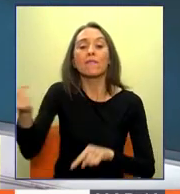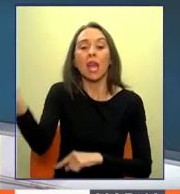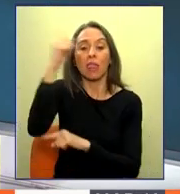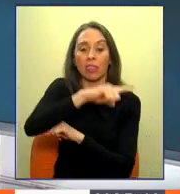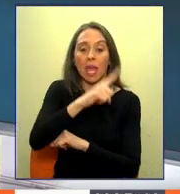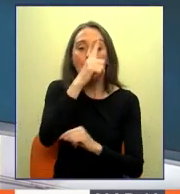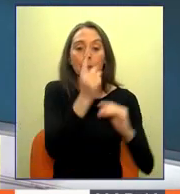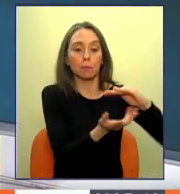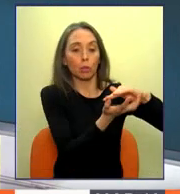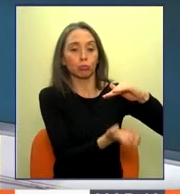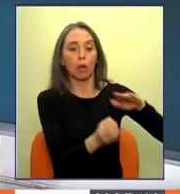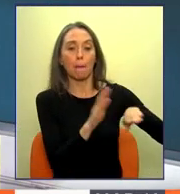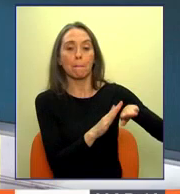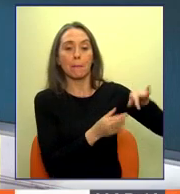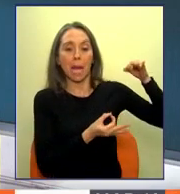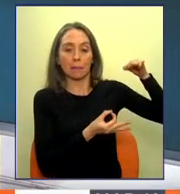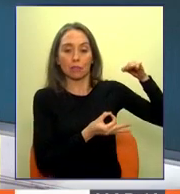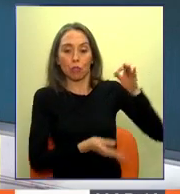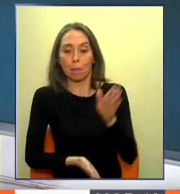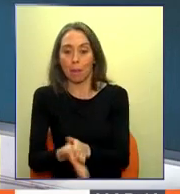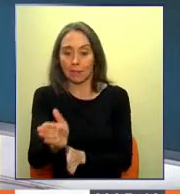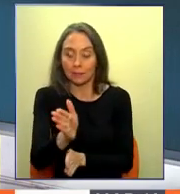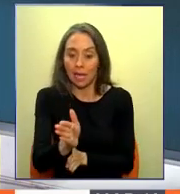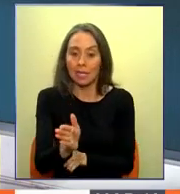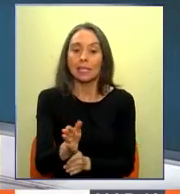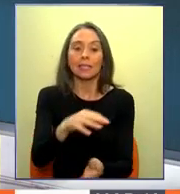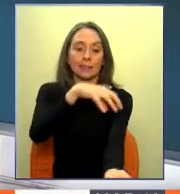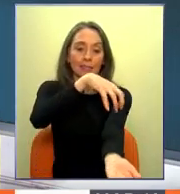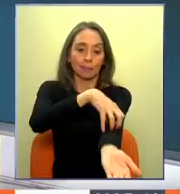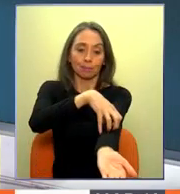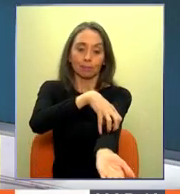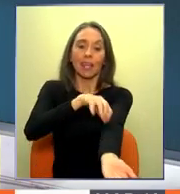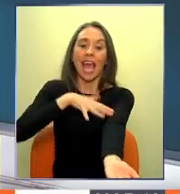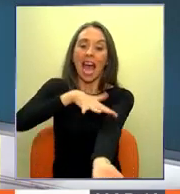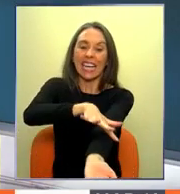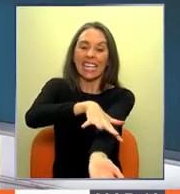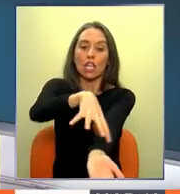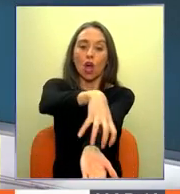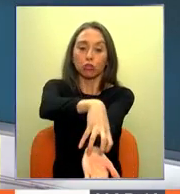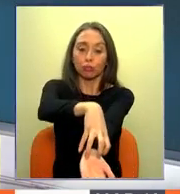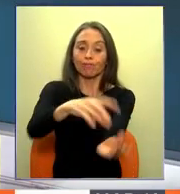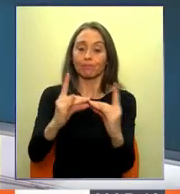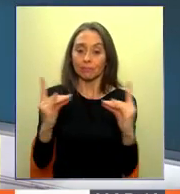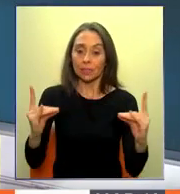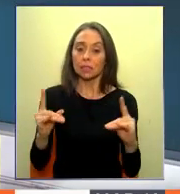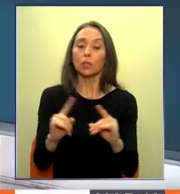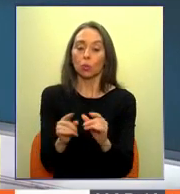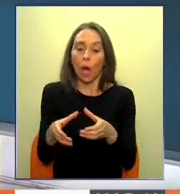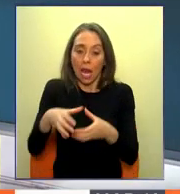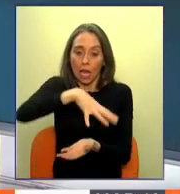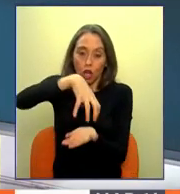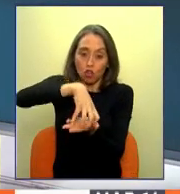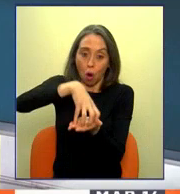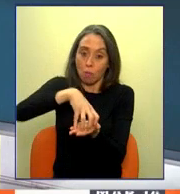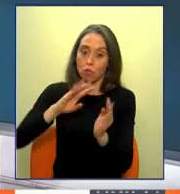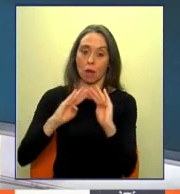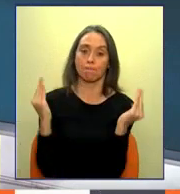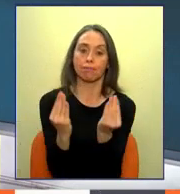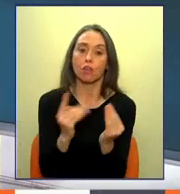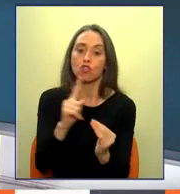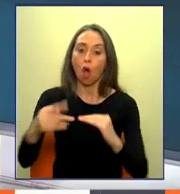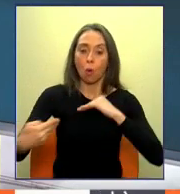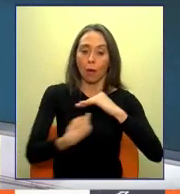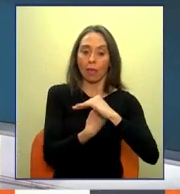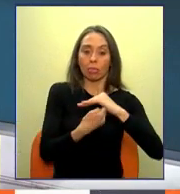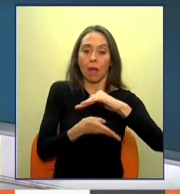permiso correspondiente. Sin embargo, en ambas regiones se establece un cordón sanitario, precisamente para que todas estas medidas